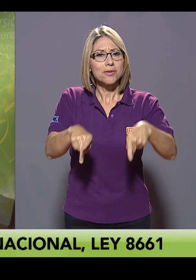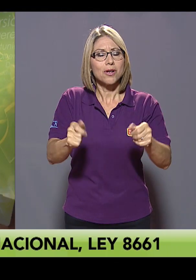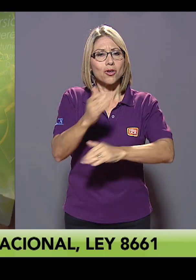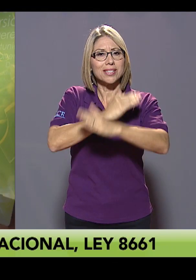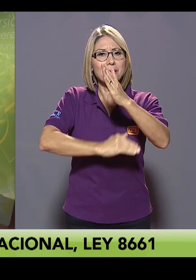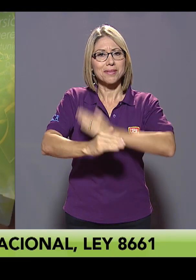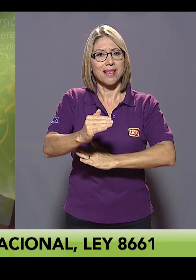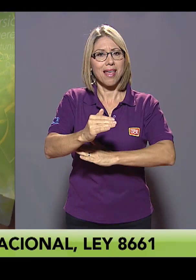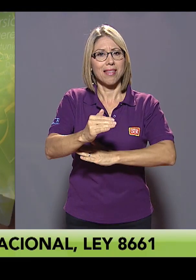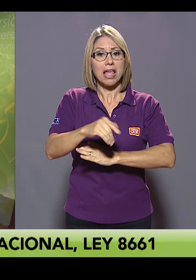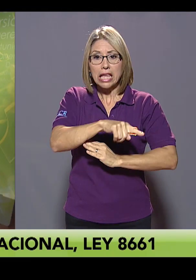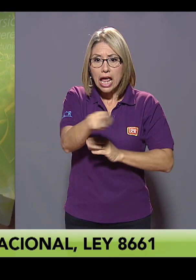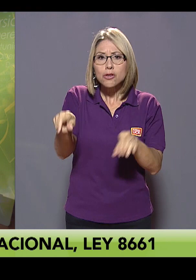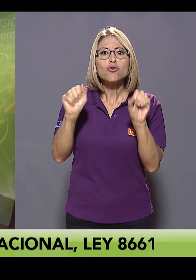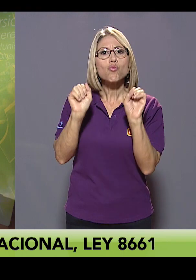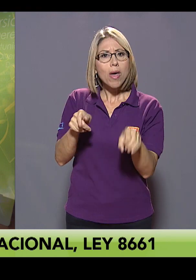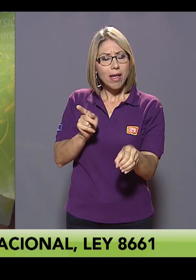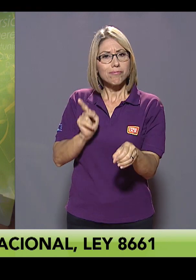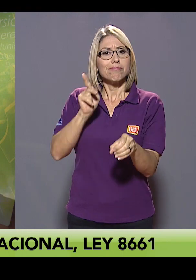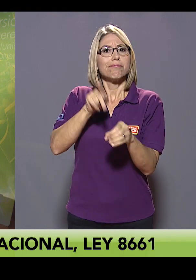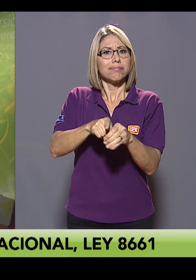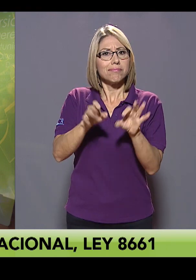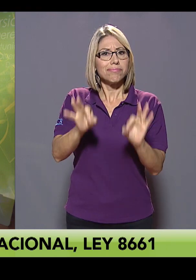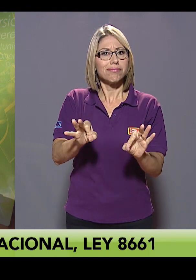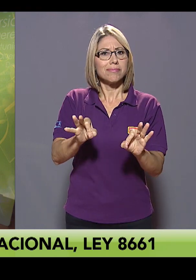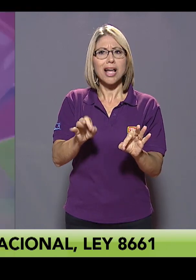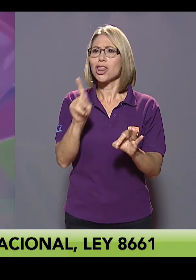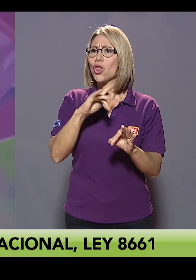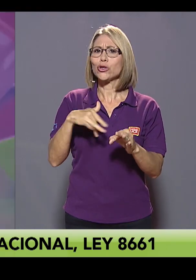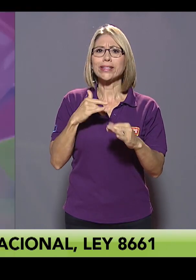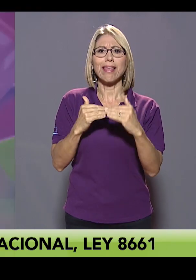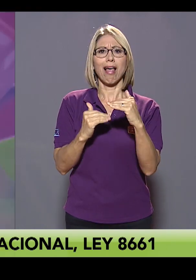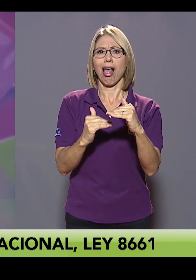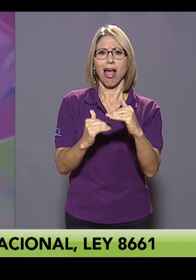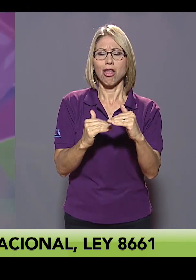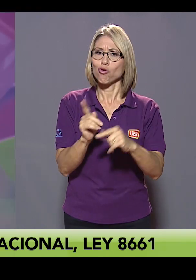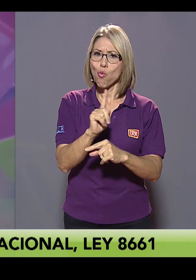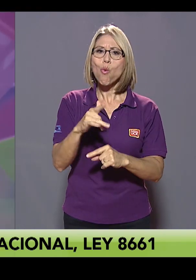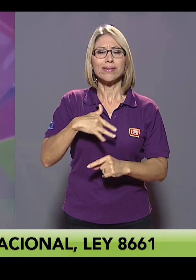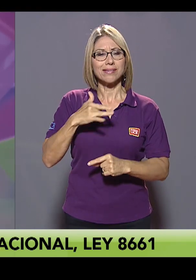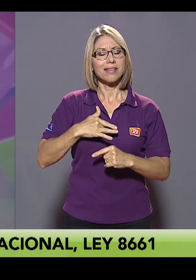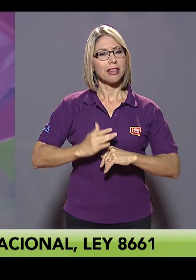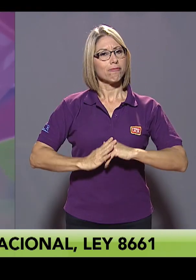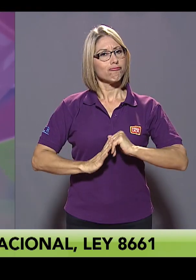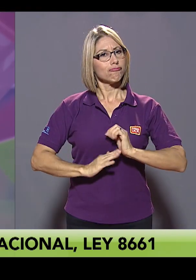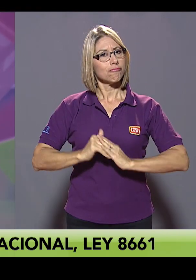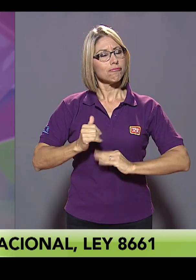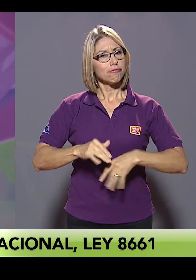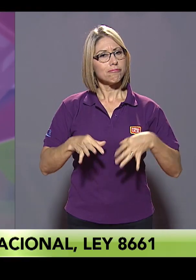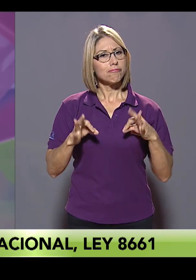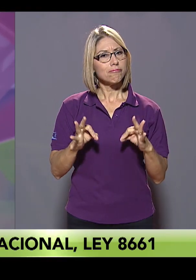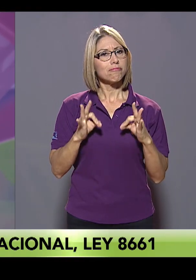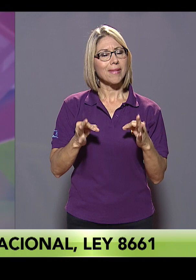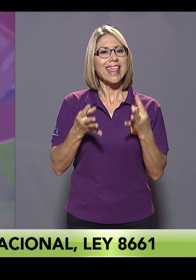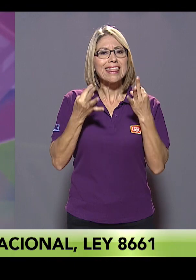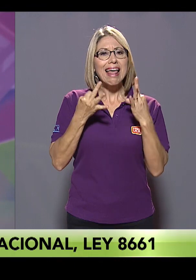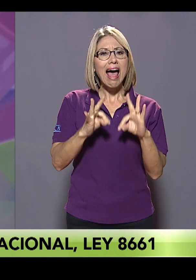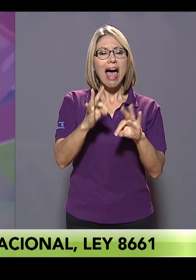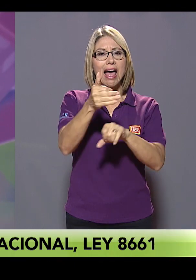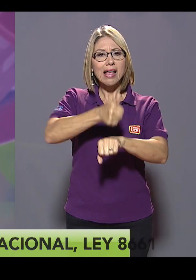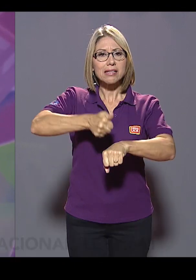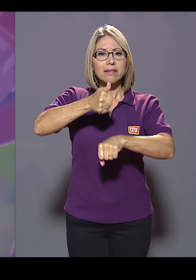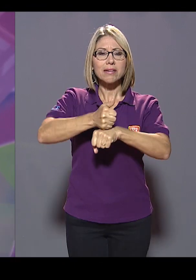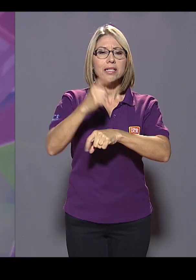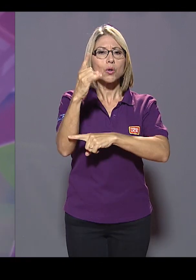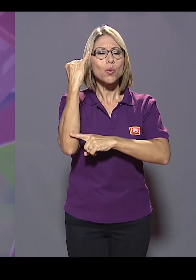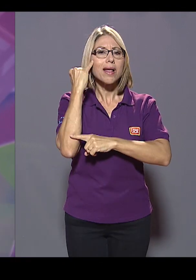les inhiba la participación, ¿verdad?, sino que se sientan cómodos tratando de establecer una idea,